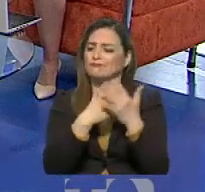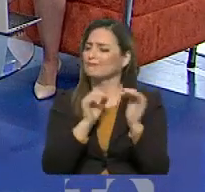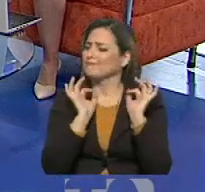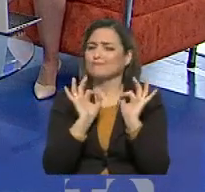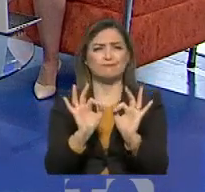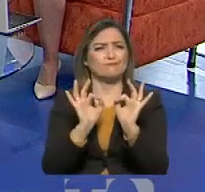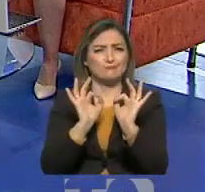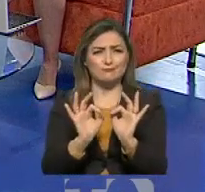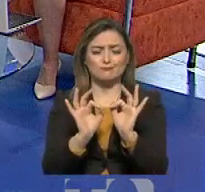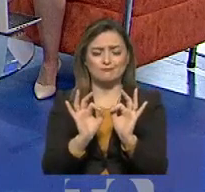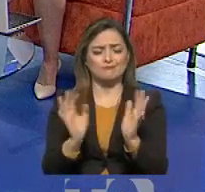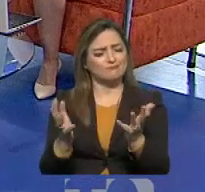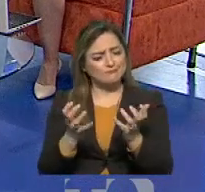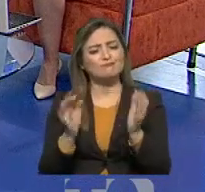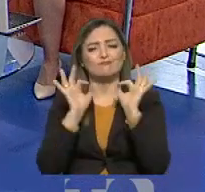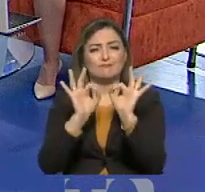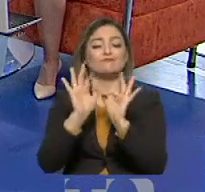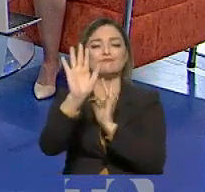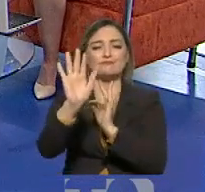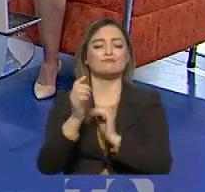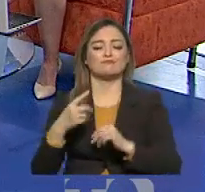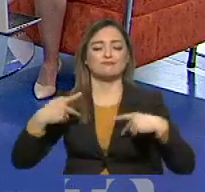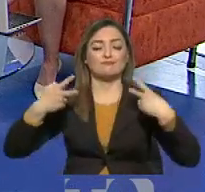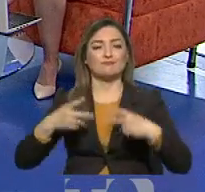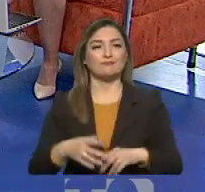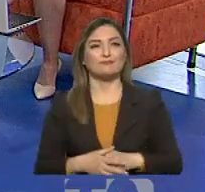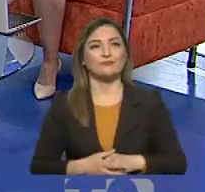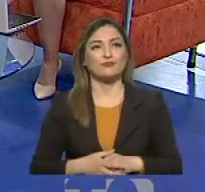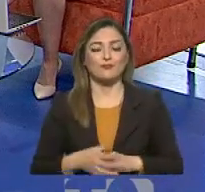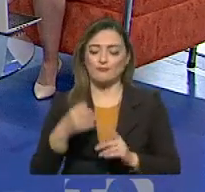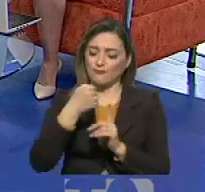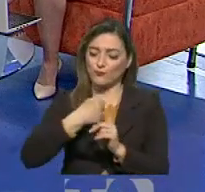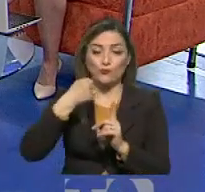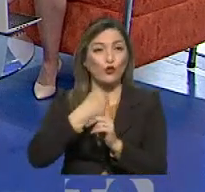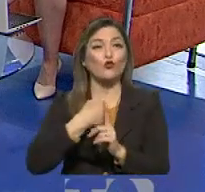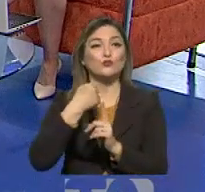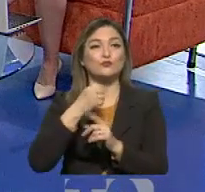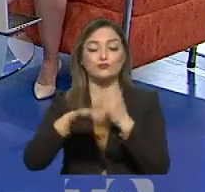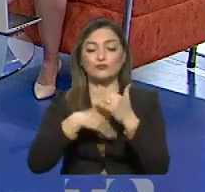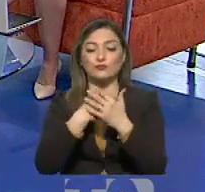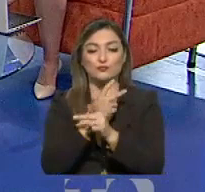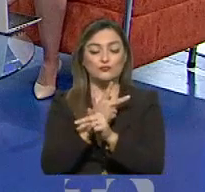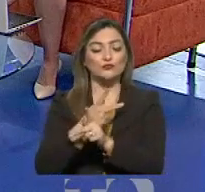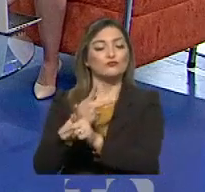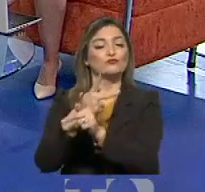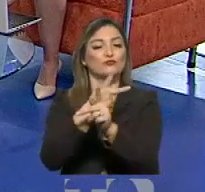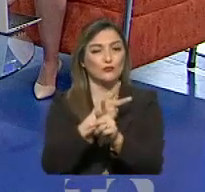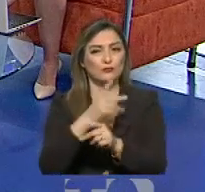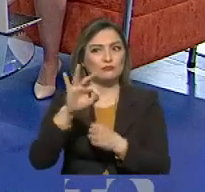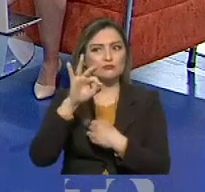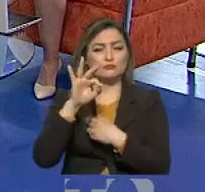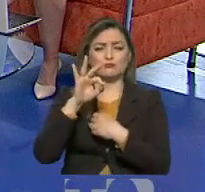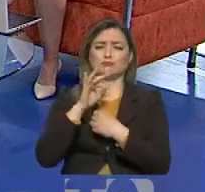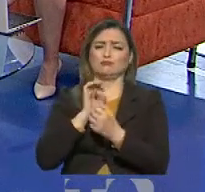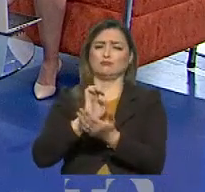de hoy. También decirles que, por favor, no bajemos la guardia. Sigamos teniendo todas las medidas de precaución para no contagiarnos